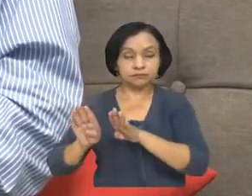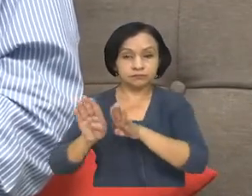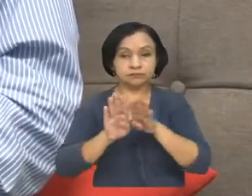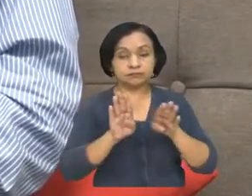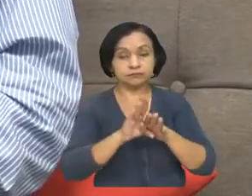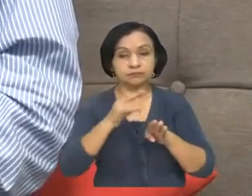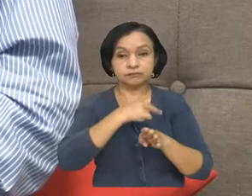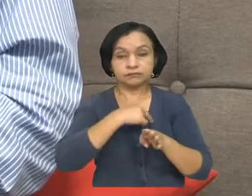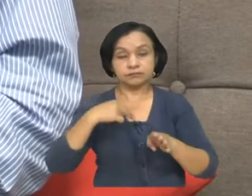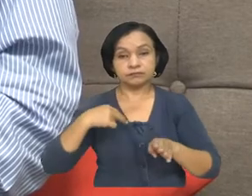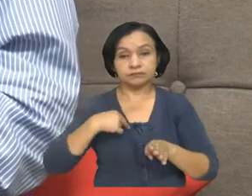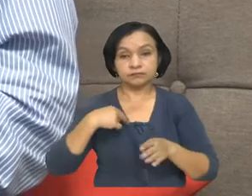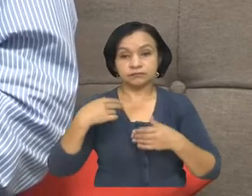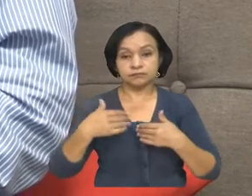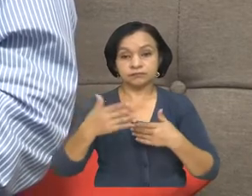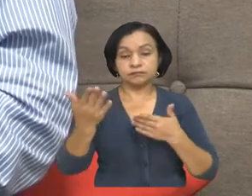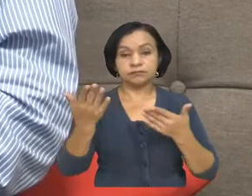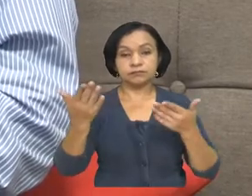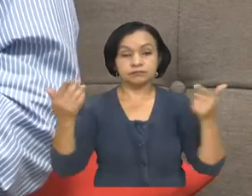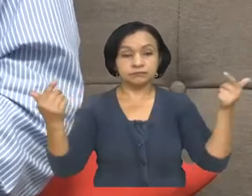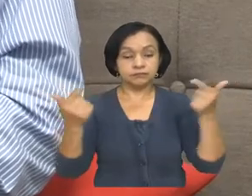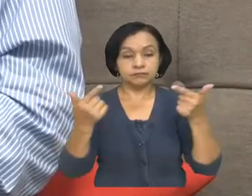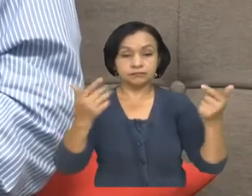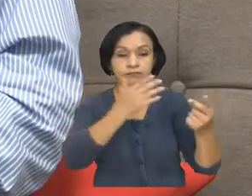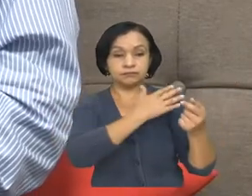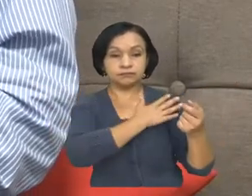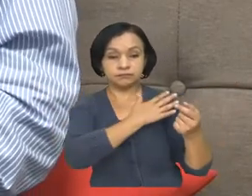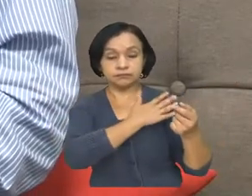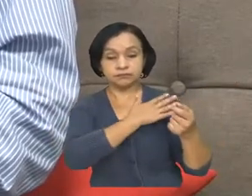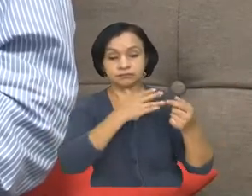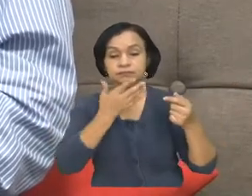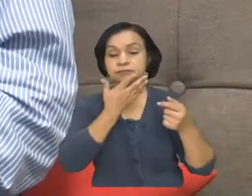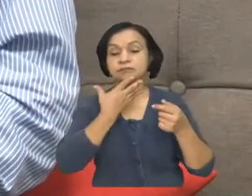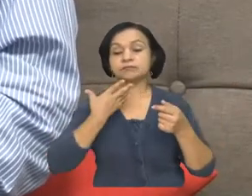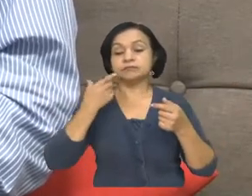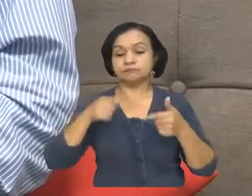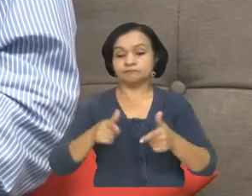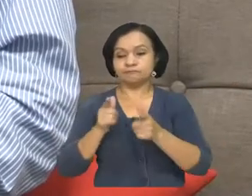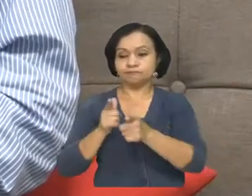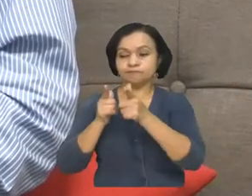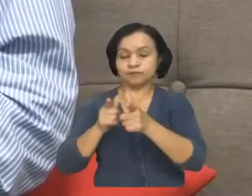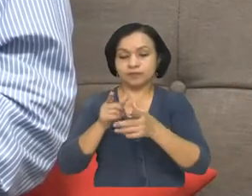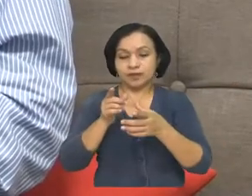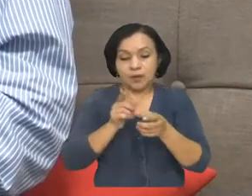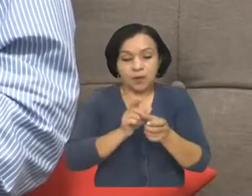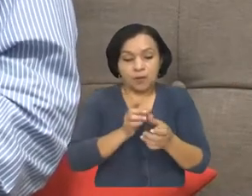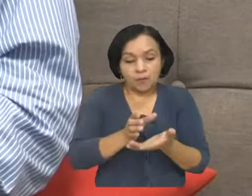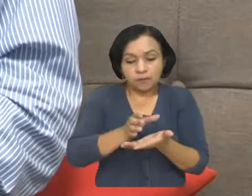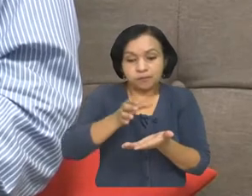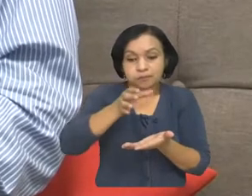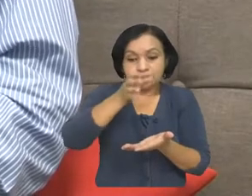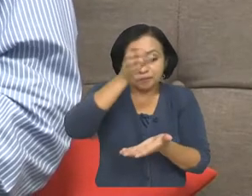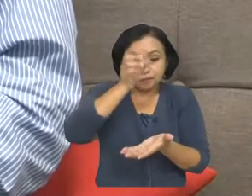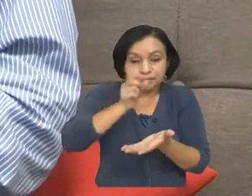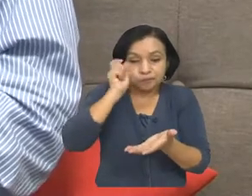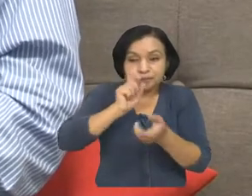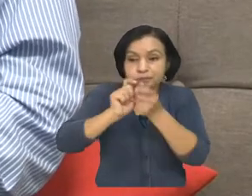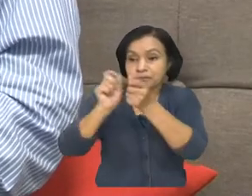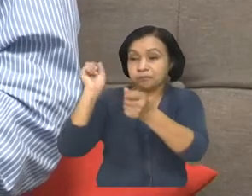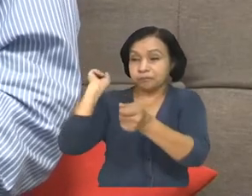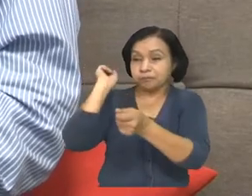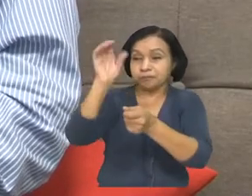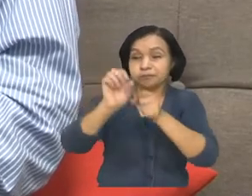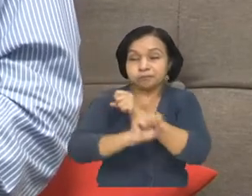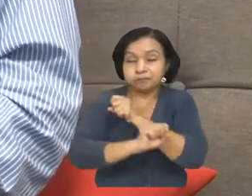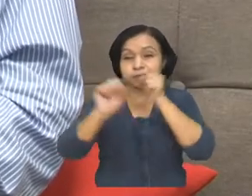daban entre la guardia, entre nosotros, y con bombas molotov, con pistolistas, con rifles 22, sí. O